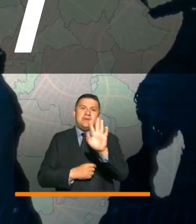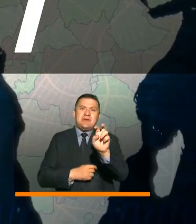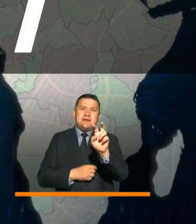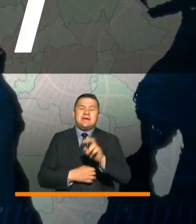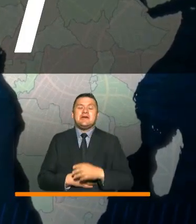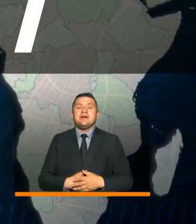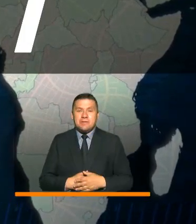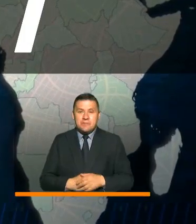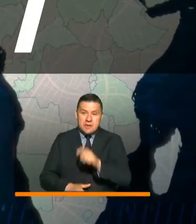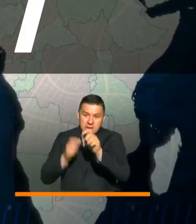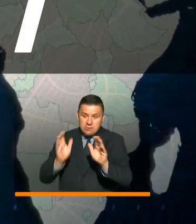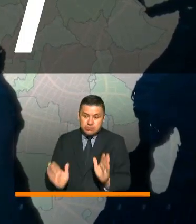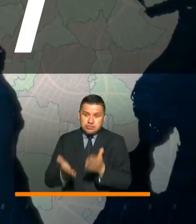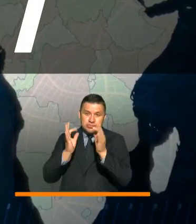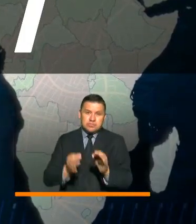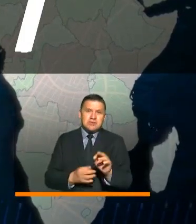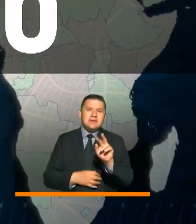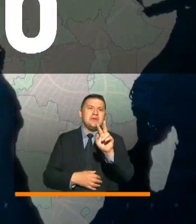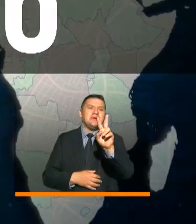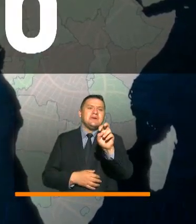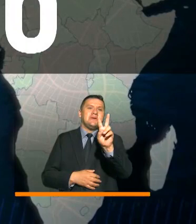22.148.657. Los recuperados son